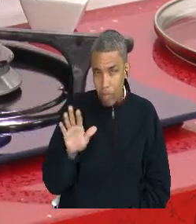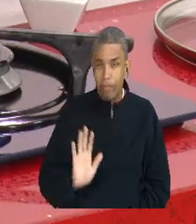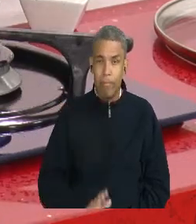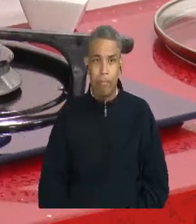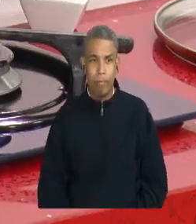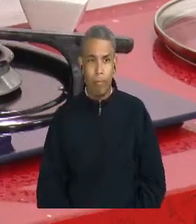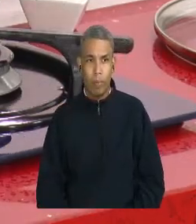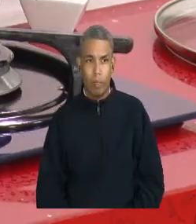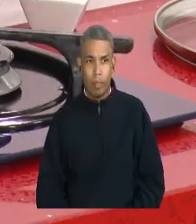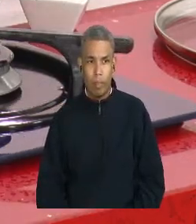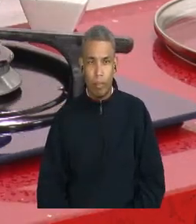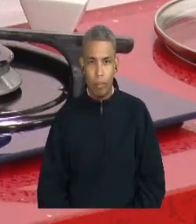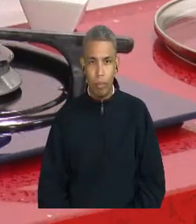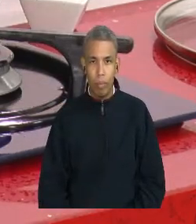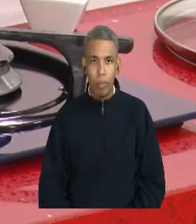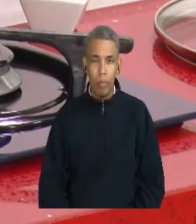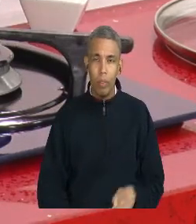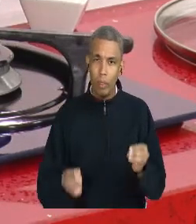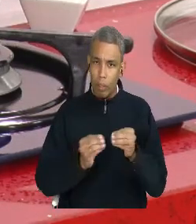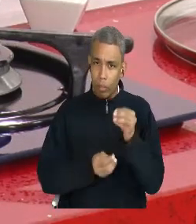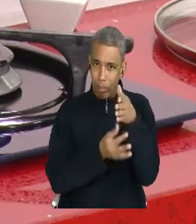Entonces aquí le voy a agregar una cucharadita de aceite.